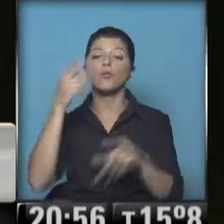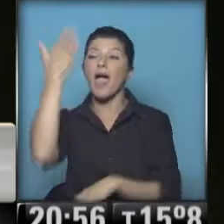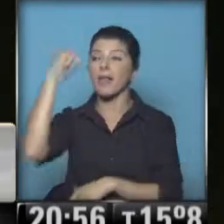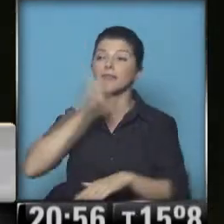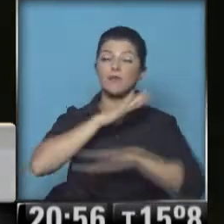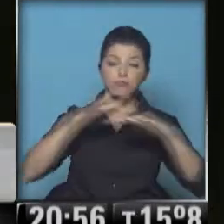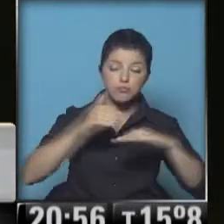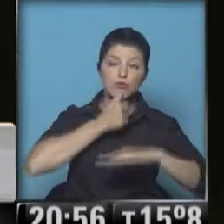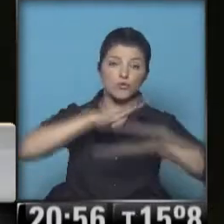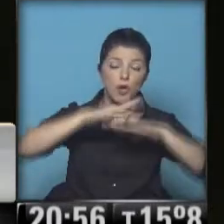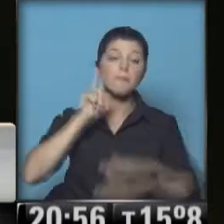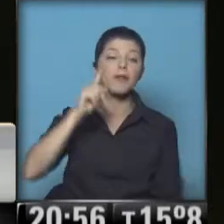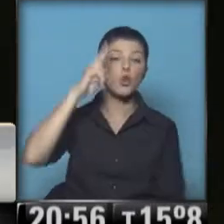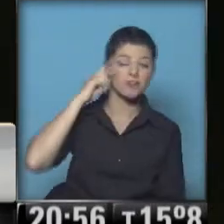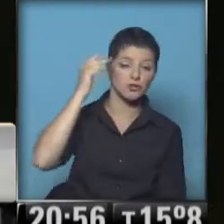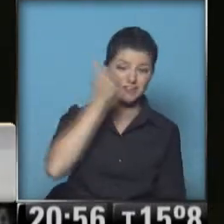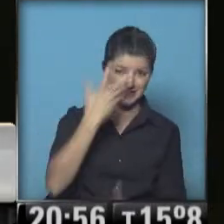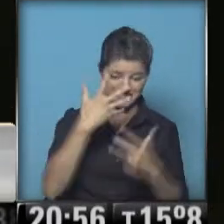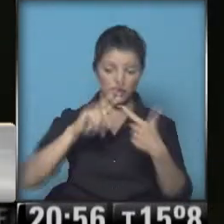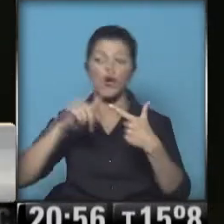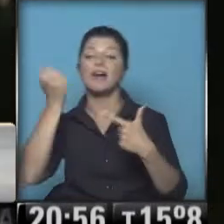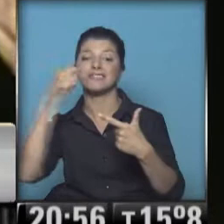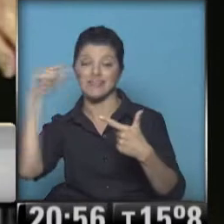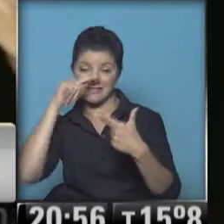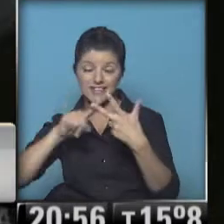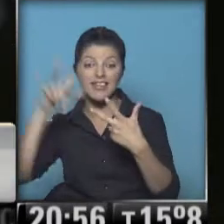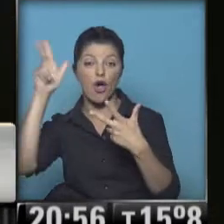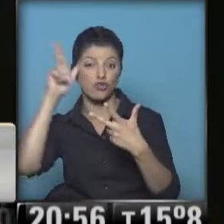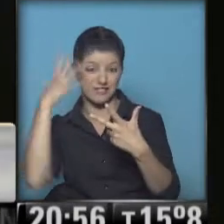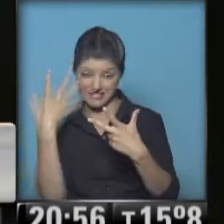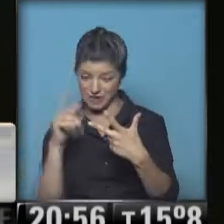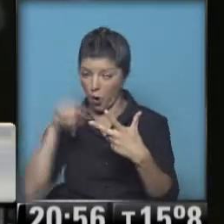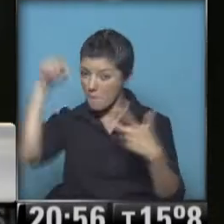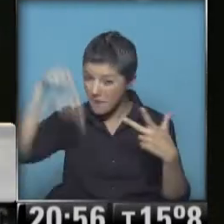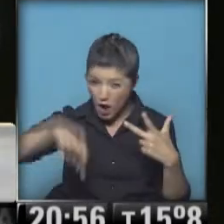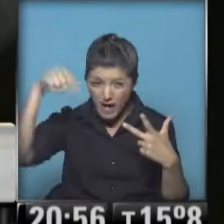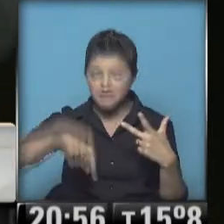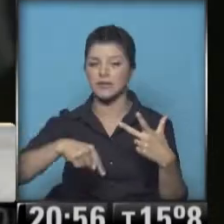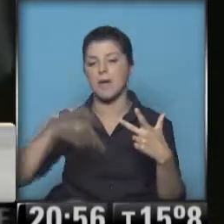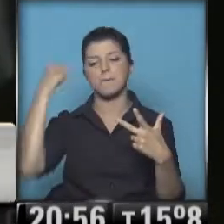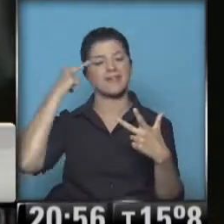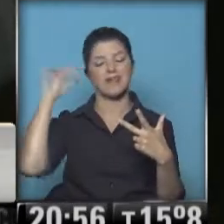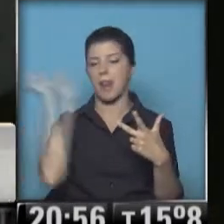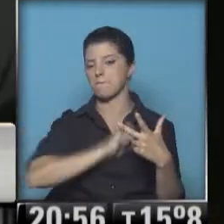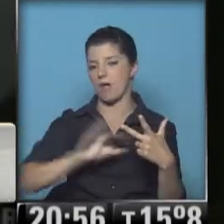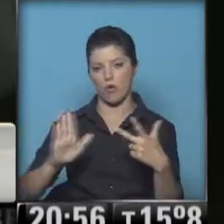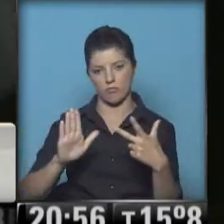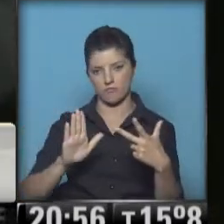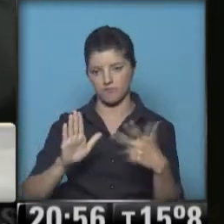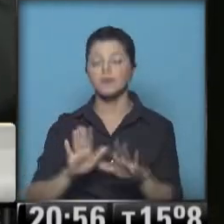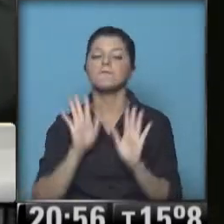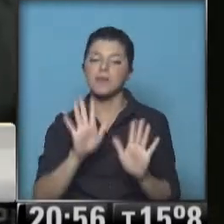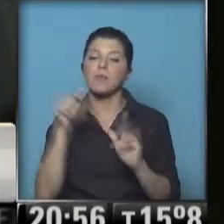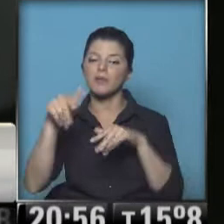el año 1965, en el 67 y en el 85, pero esta evalúan que fue la más grave de todas. Esperamos